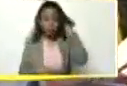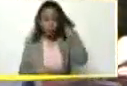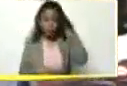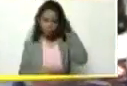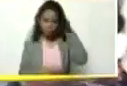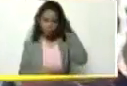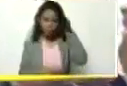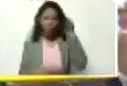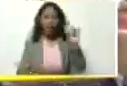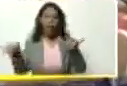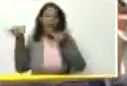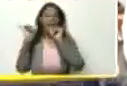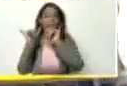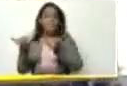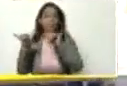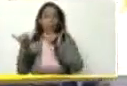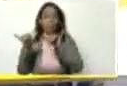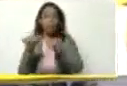por el mismo,